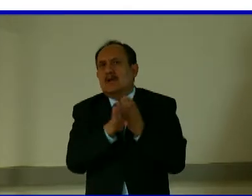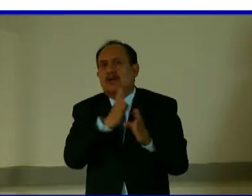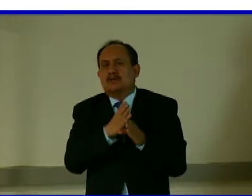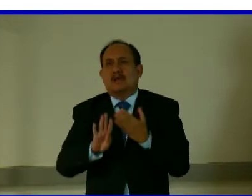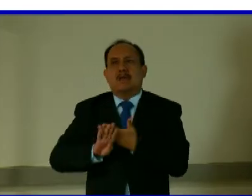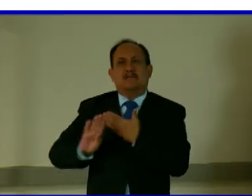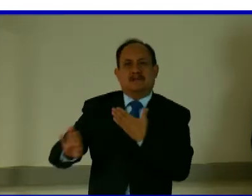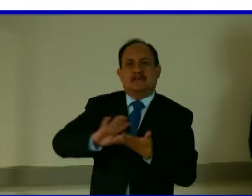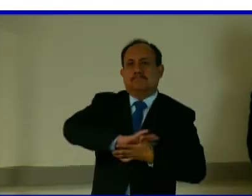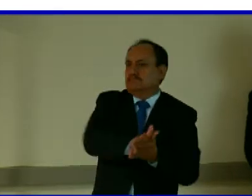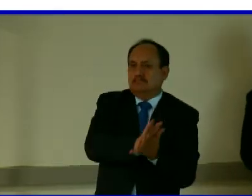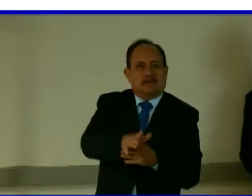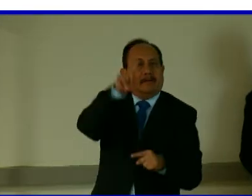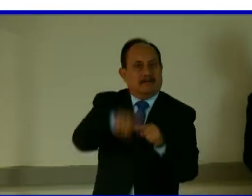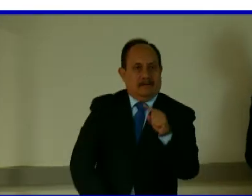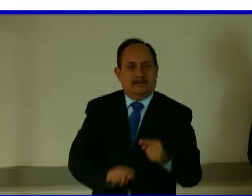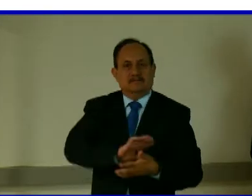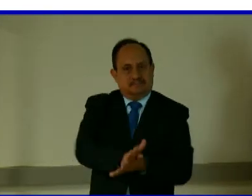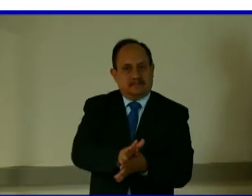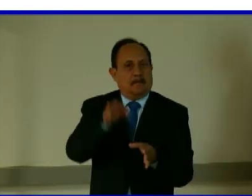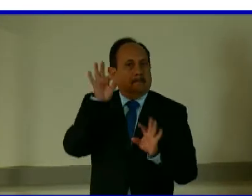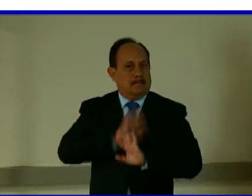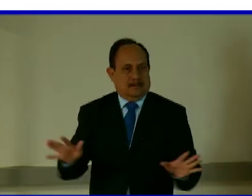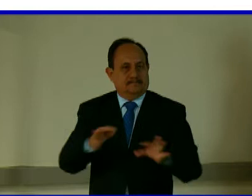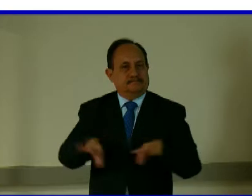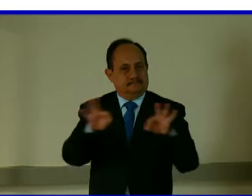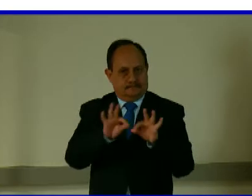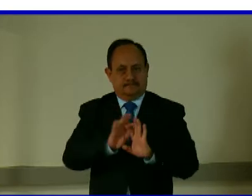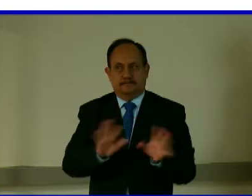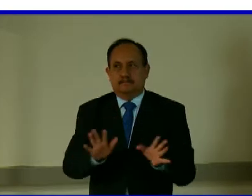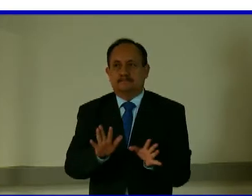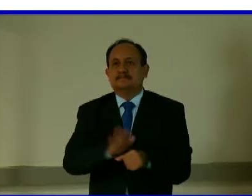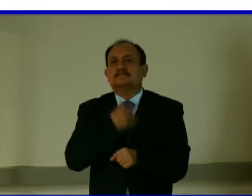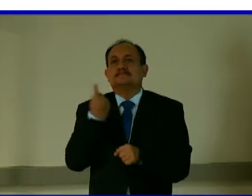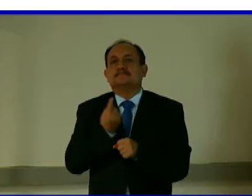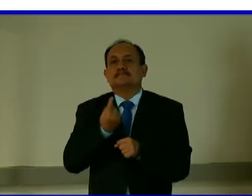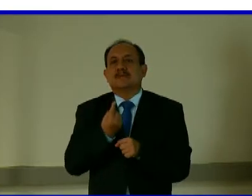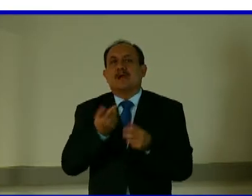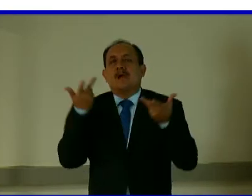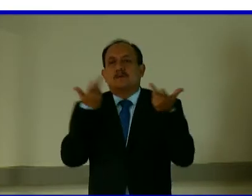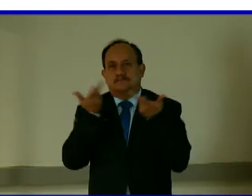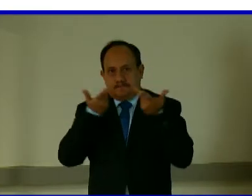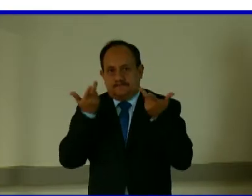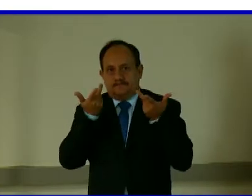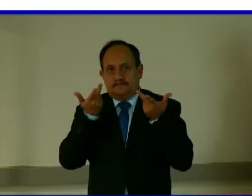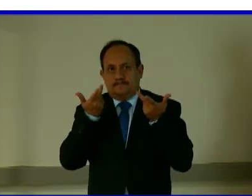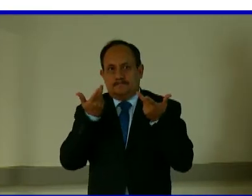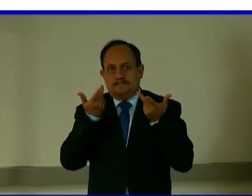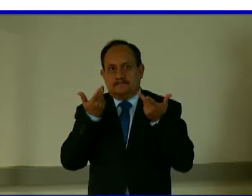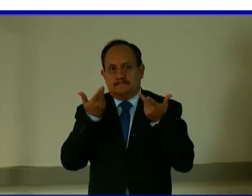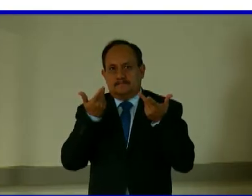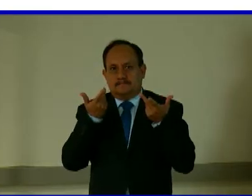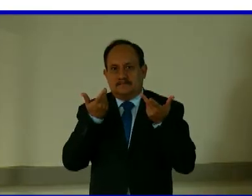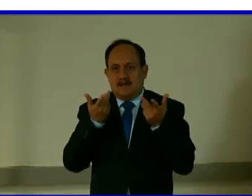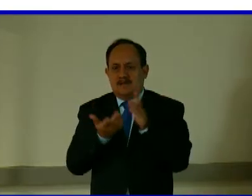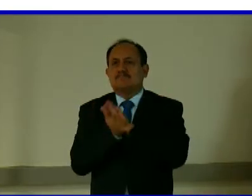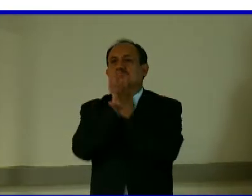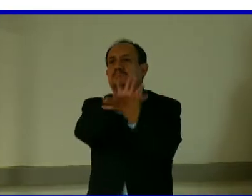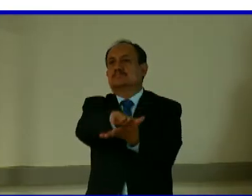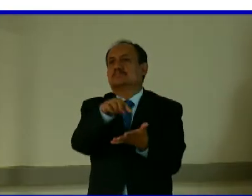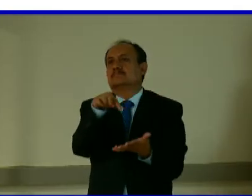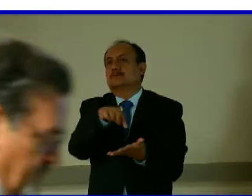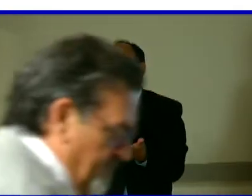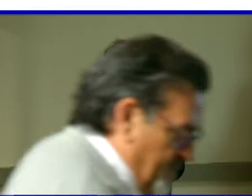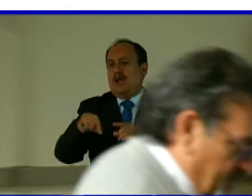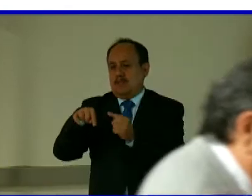la discriminación. Punto. Porque lo que hace es que convierte el